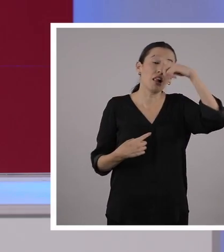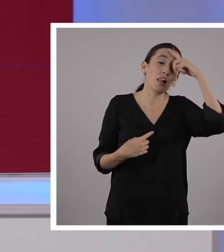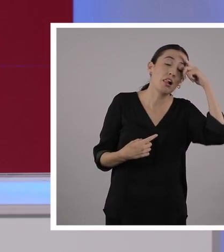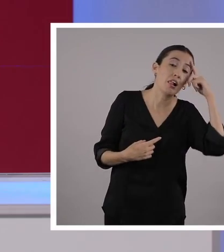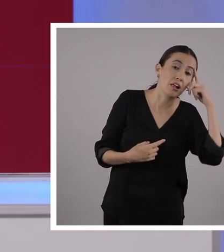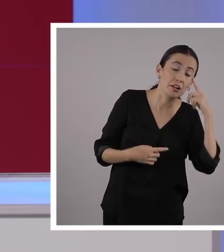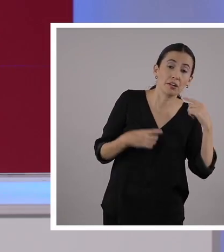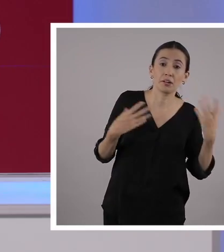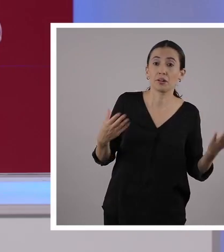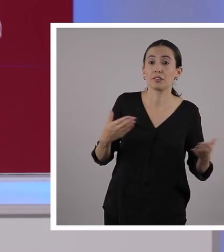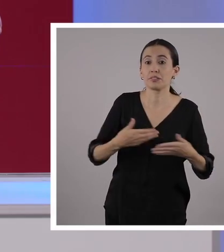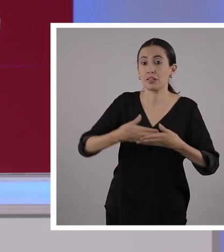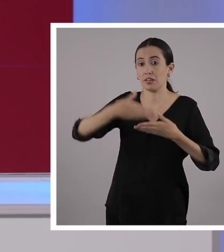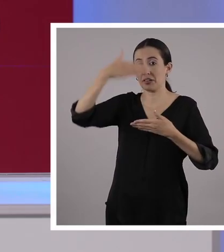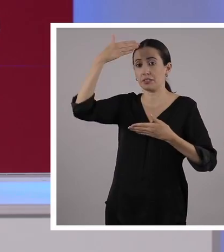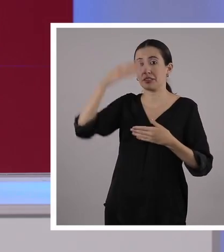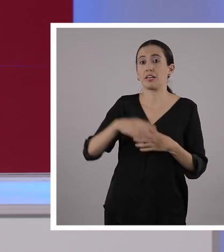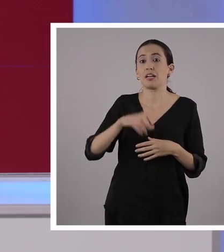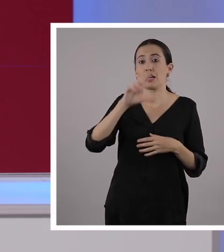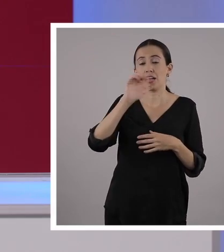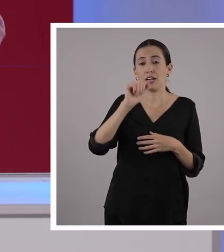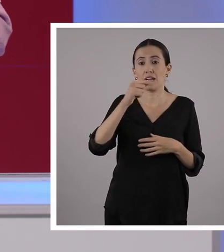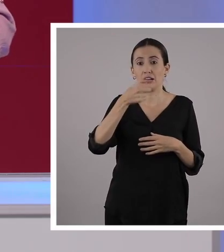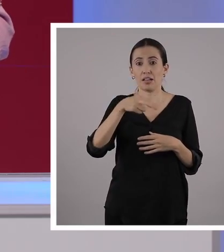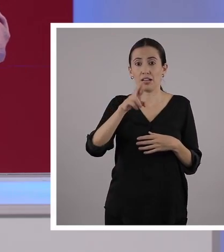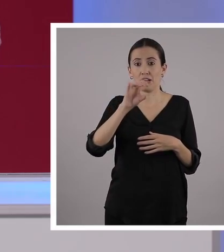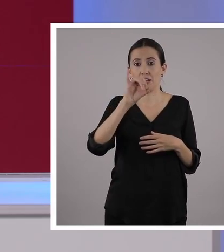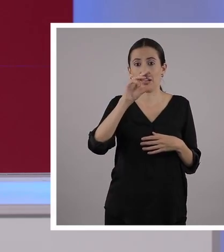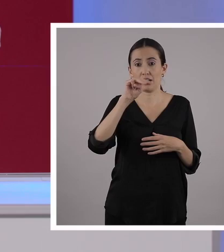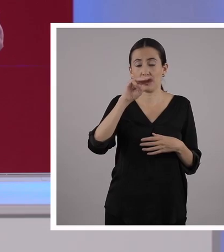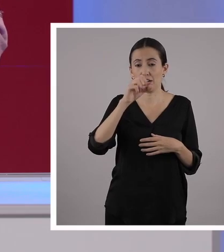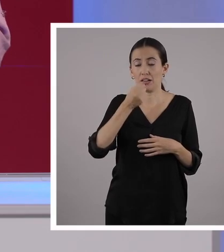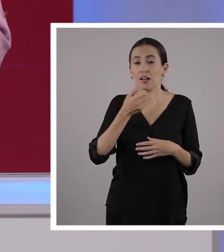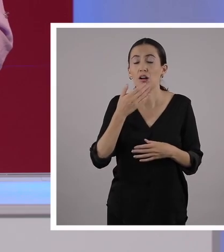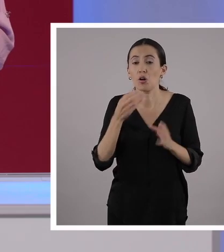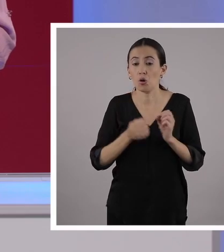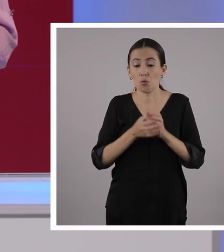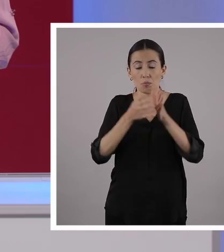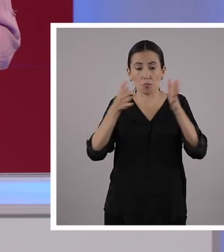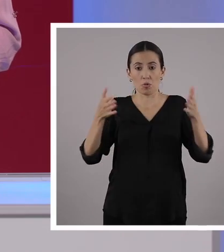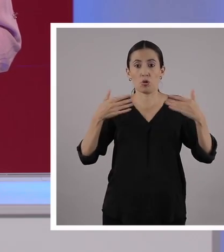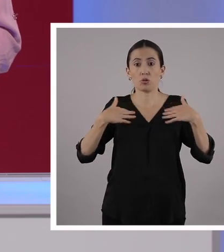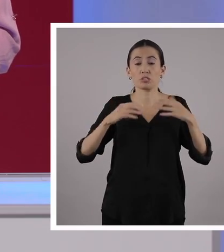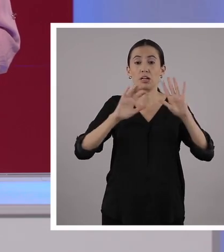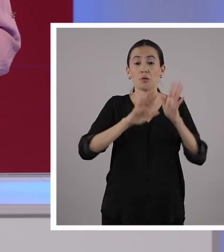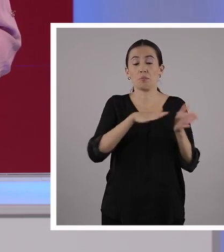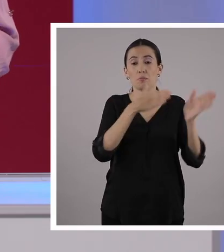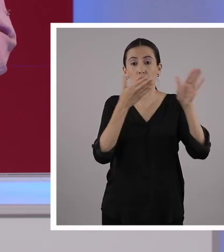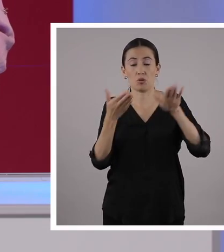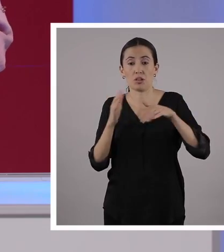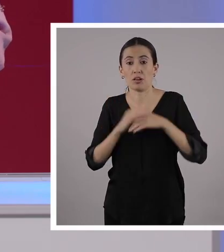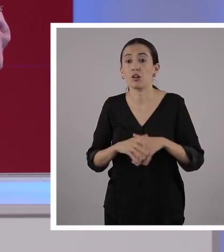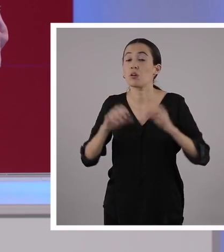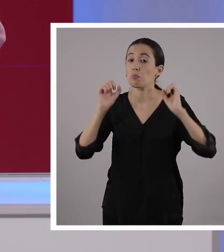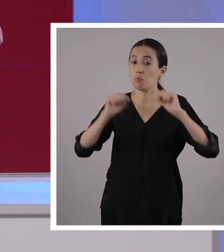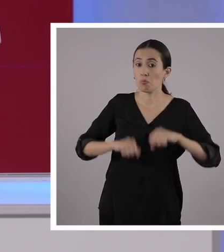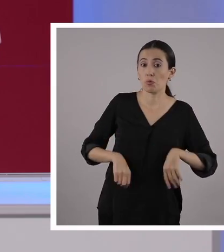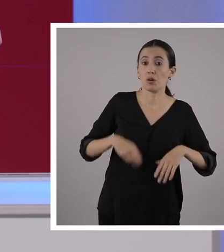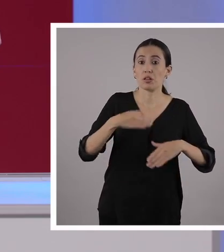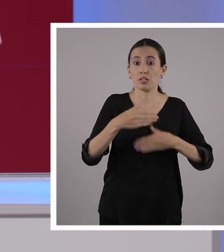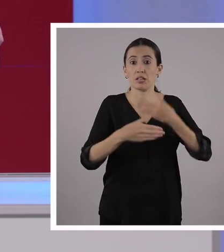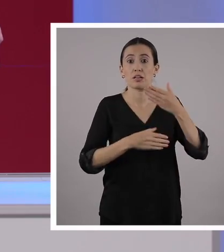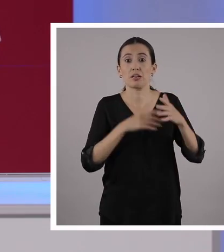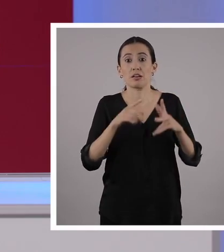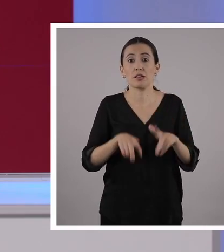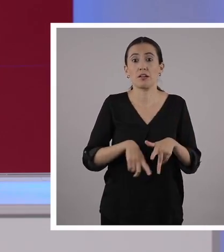sequedad que lo denominaron el Muro de las Lágrimas. Pero ese nombre tiene un origen. Muchos de esos presos murieron. Y cuenta la